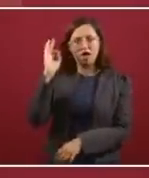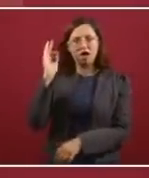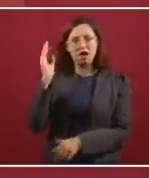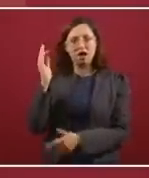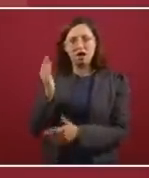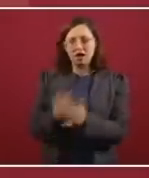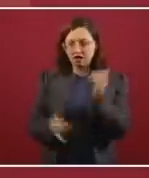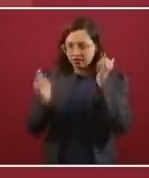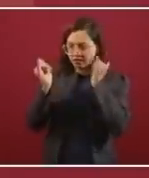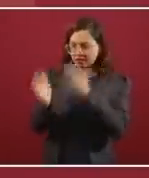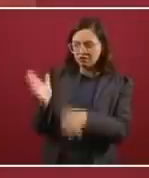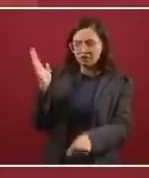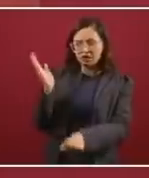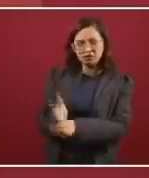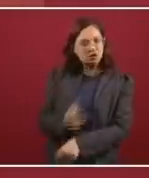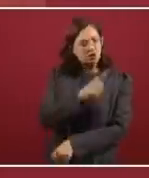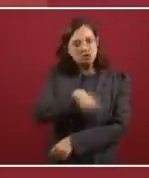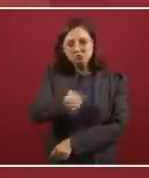a defraudadores